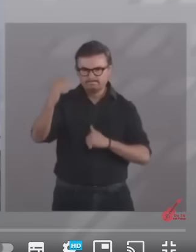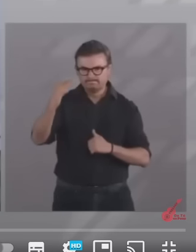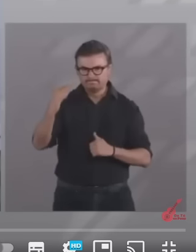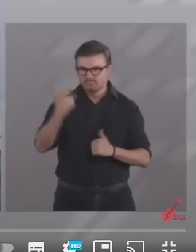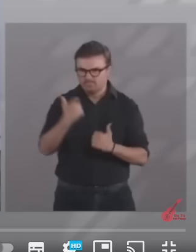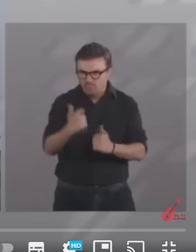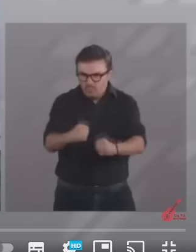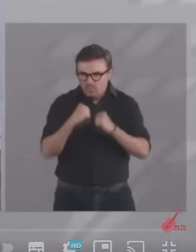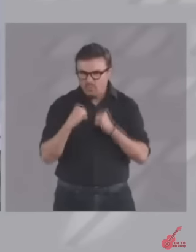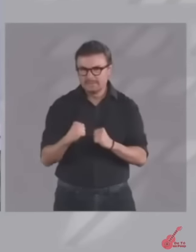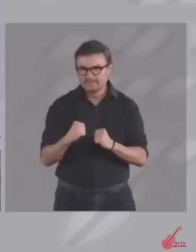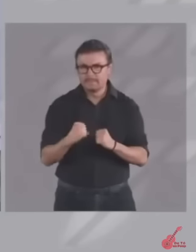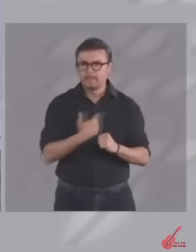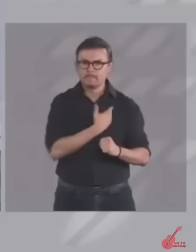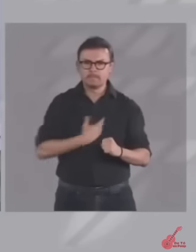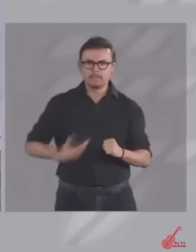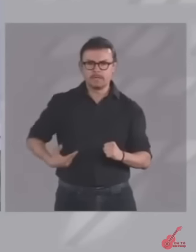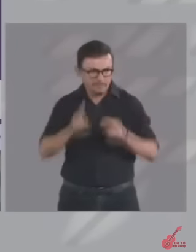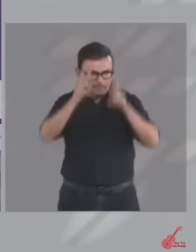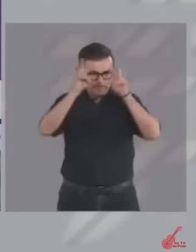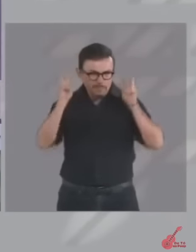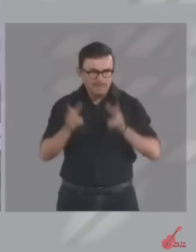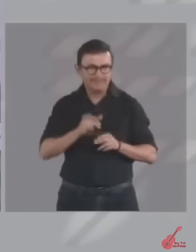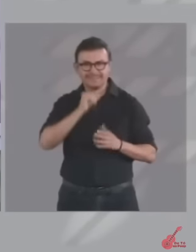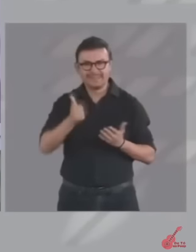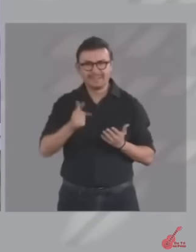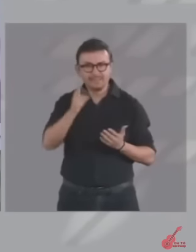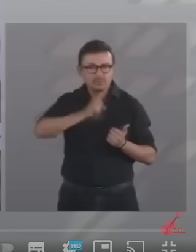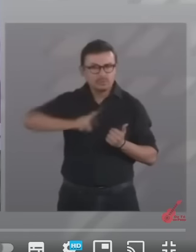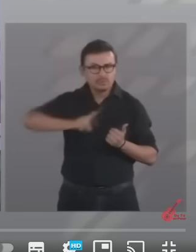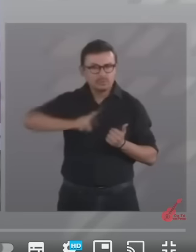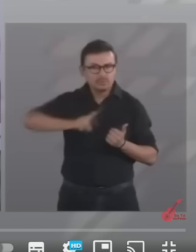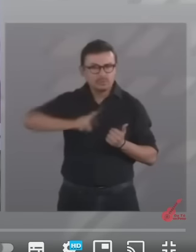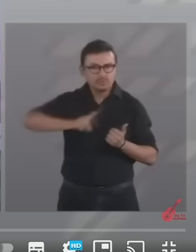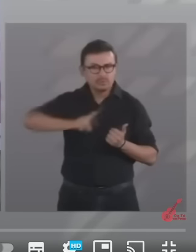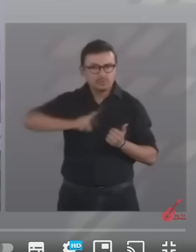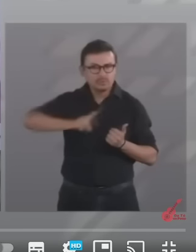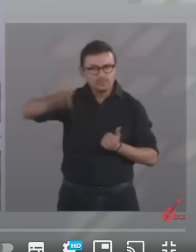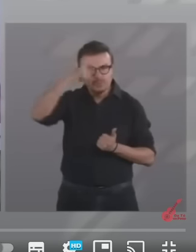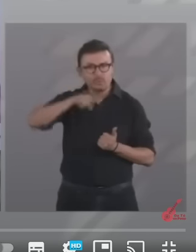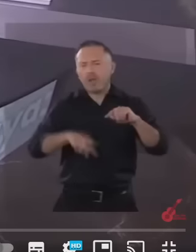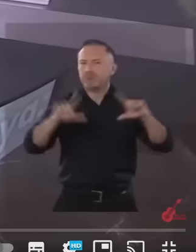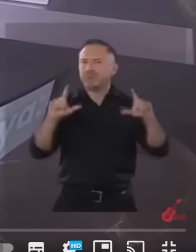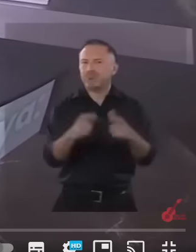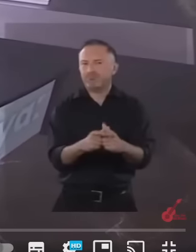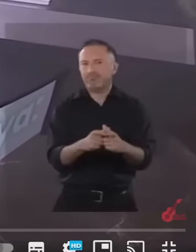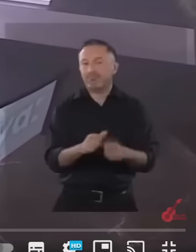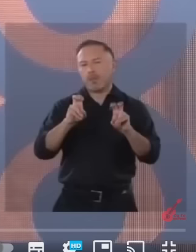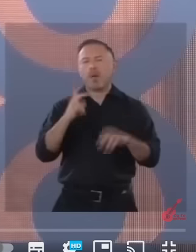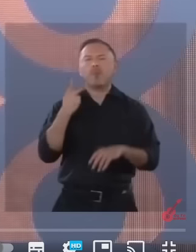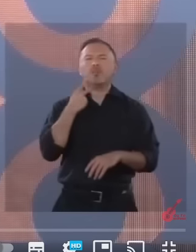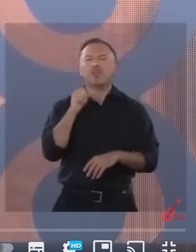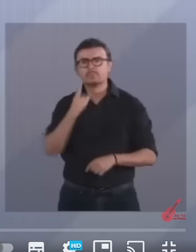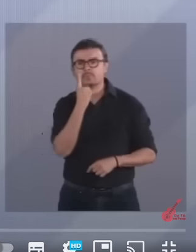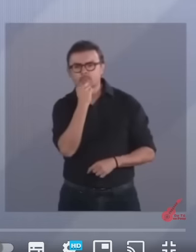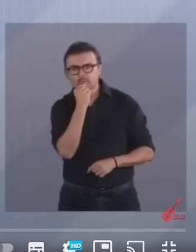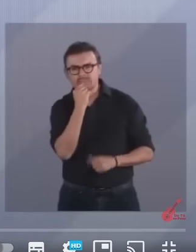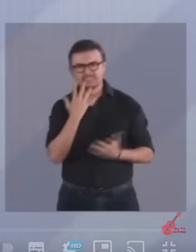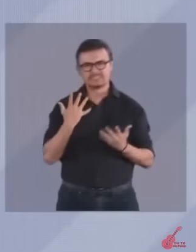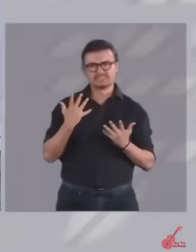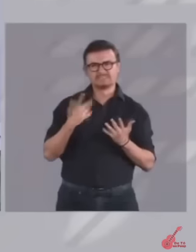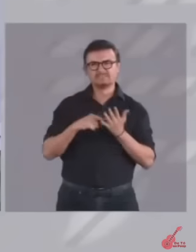LOL. Más con una presidenta que sabe. Sabe chupar pijas. Sabe chupar pijas. Claudia Sheinbaum, adelante.